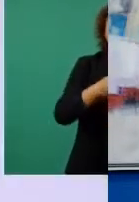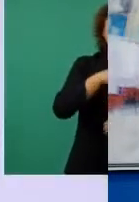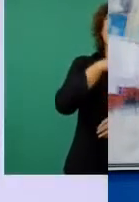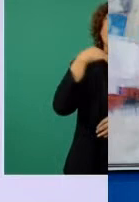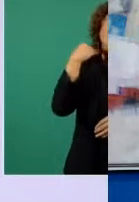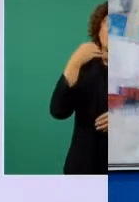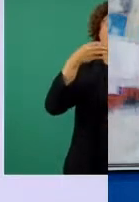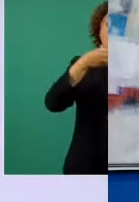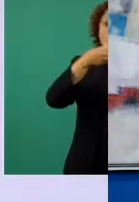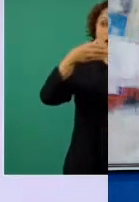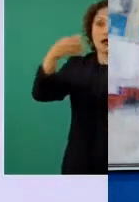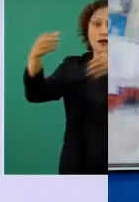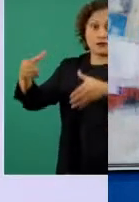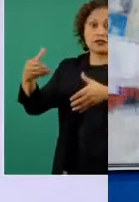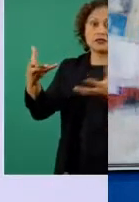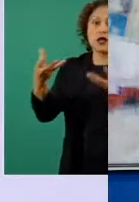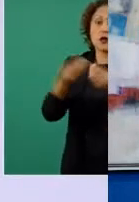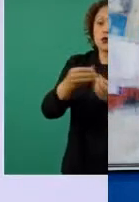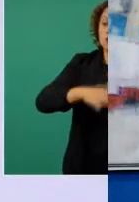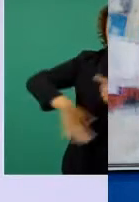de Granaditas.